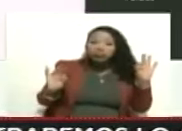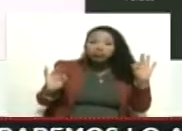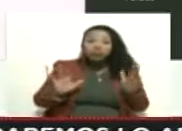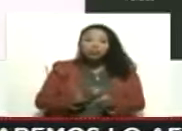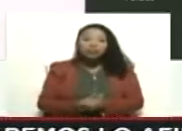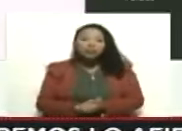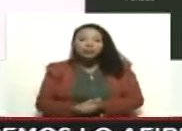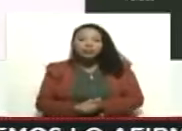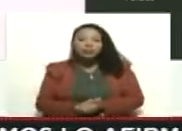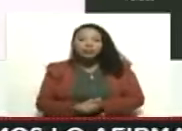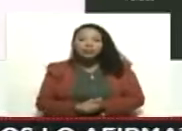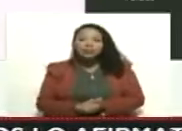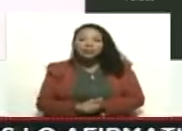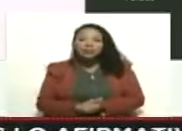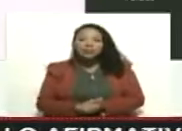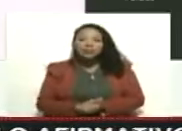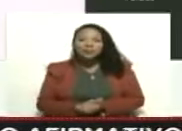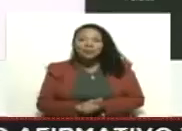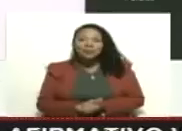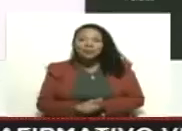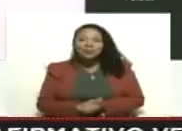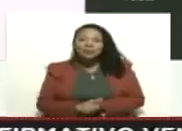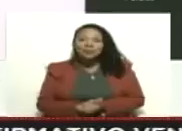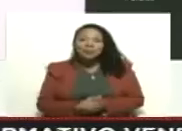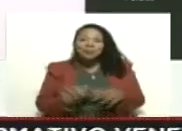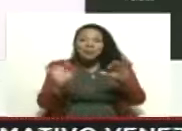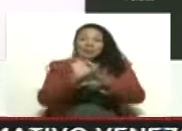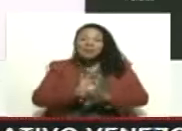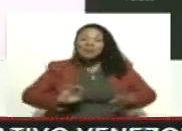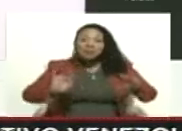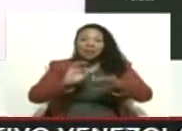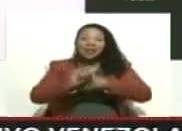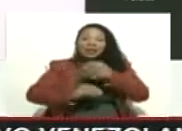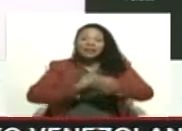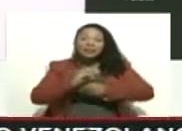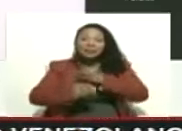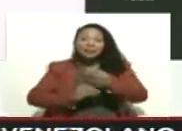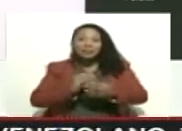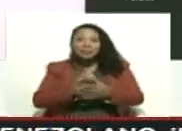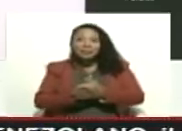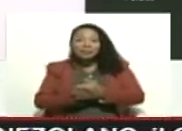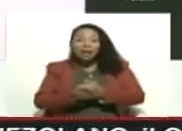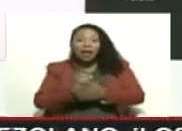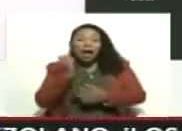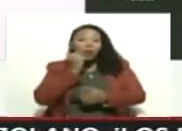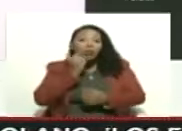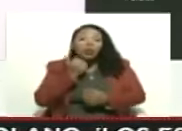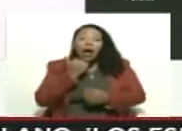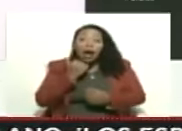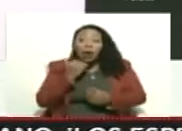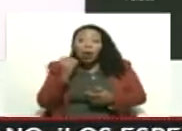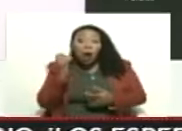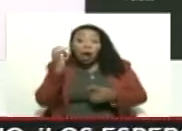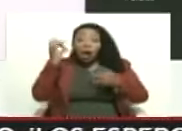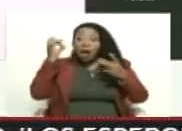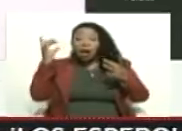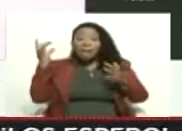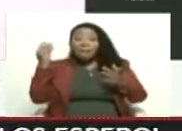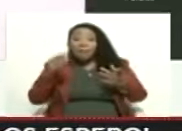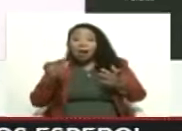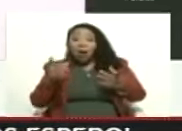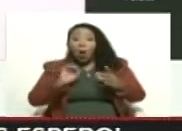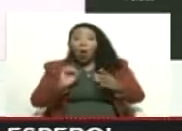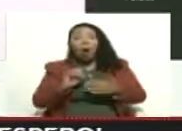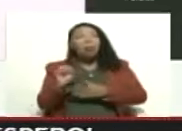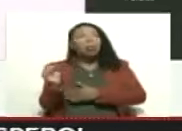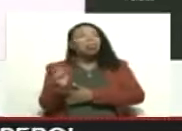cuidarnos cuidarnos que nadie Cometa exceso que nadie se descuide al extremo